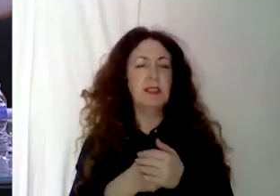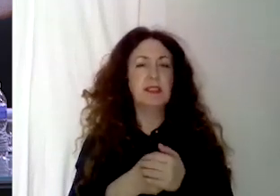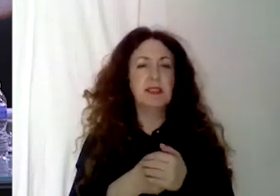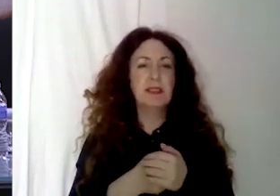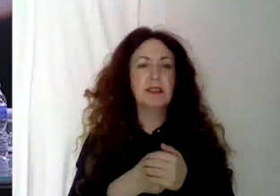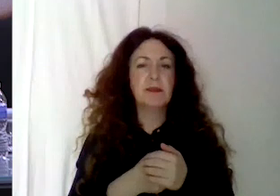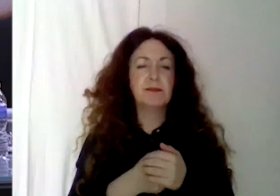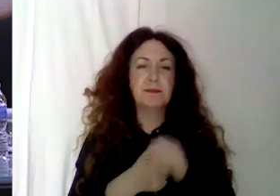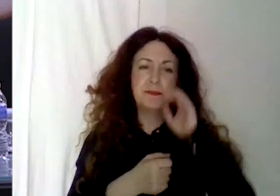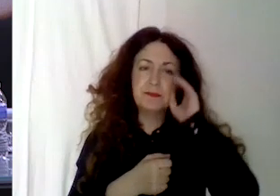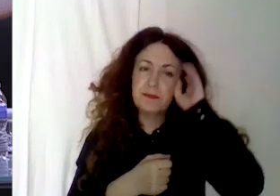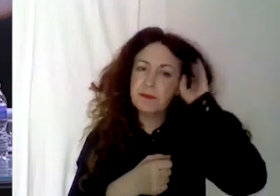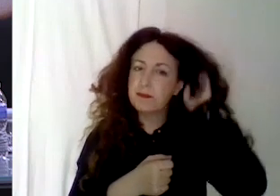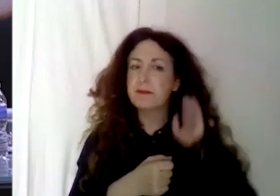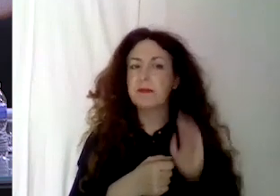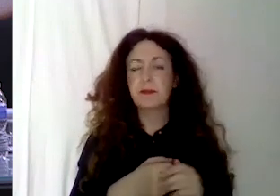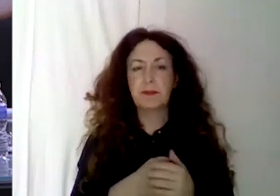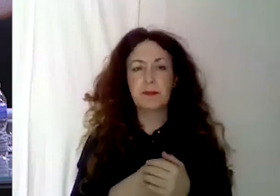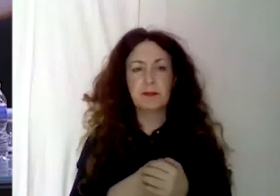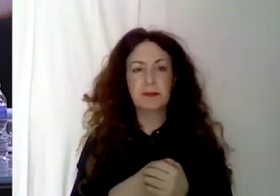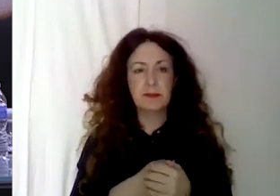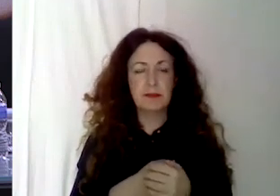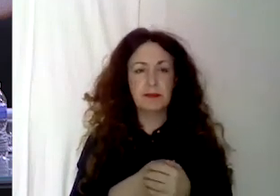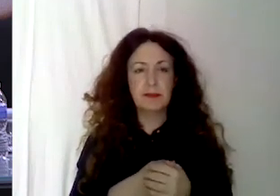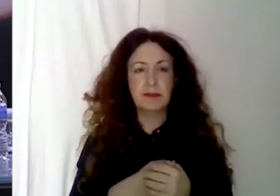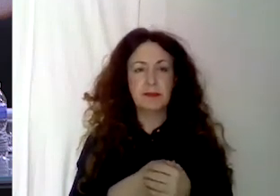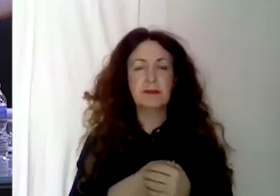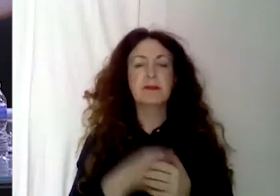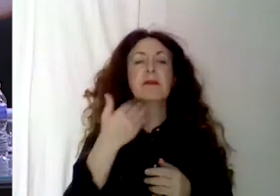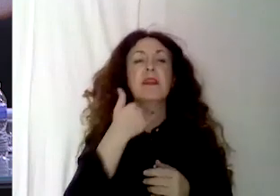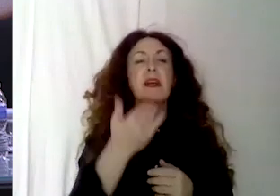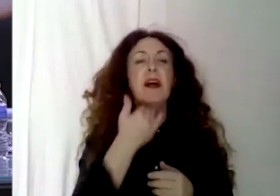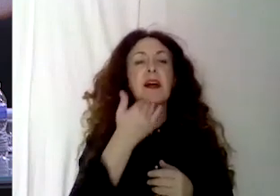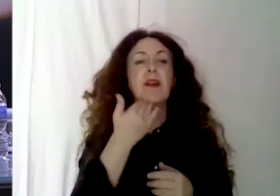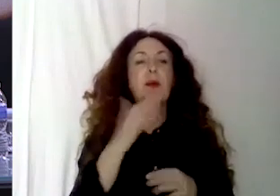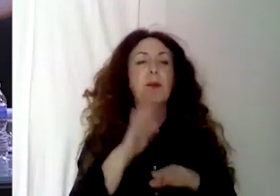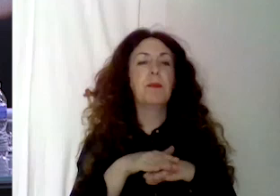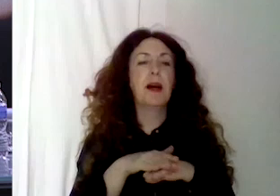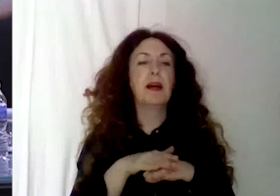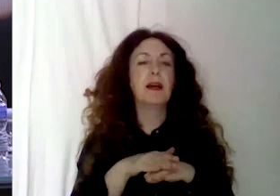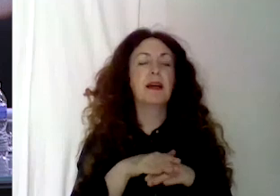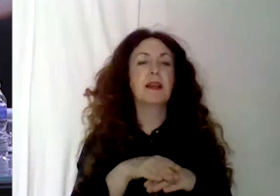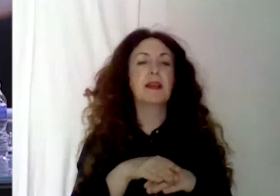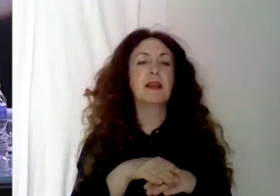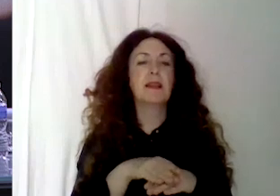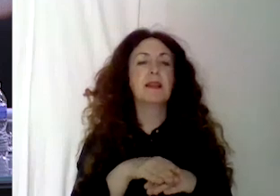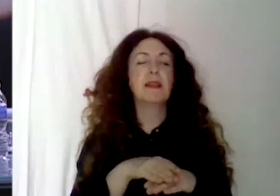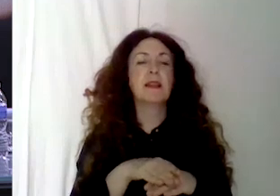procedente del idealismo, y si hay algo que permita configurar entre